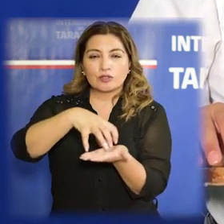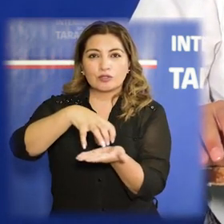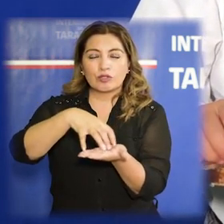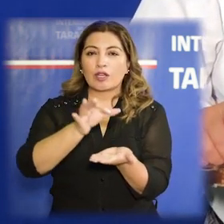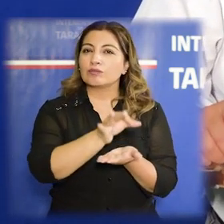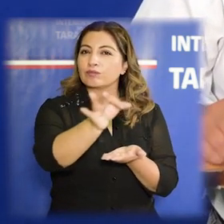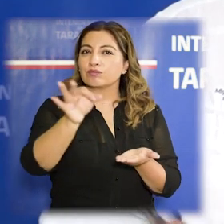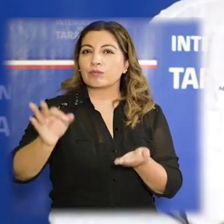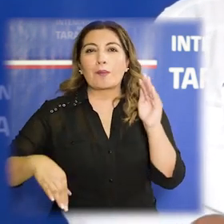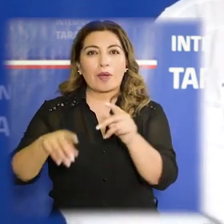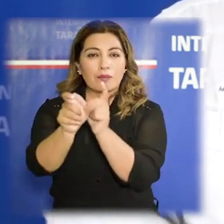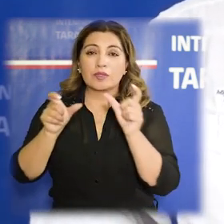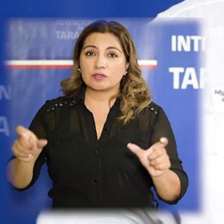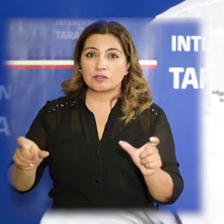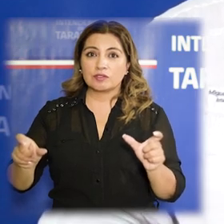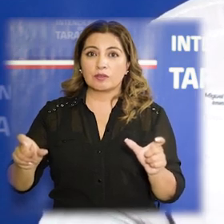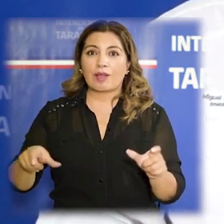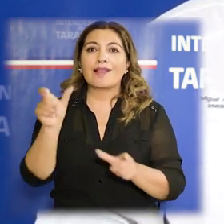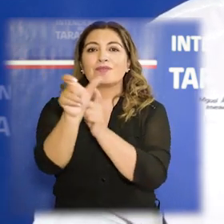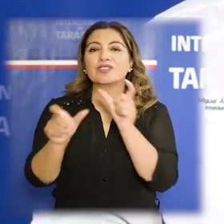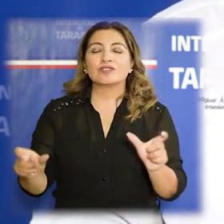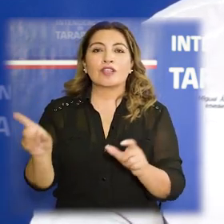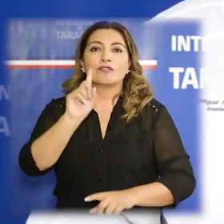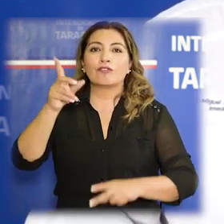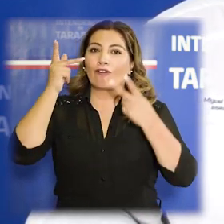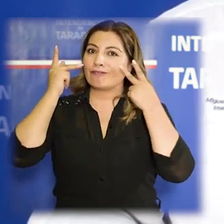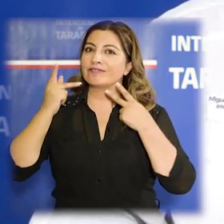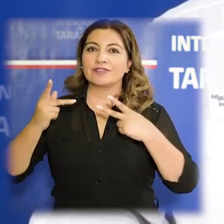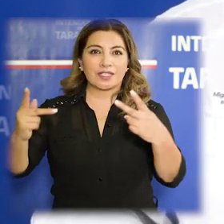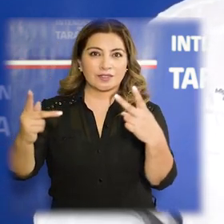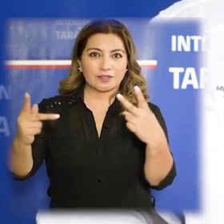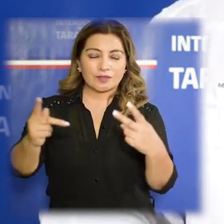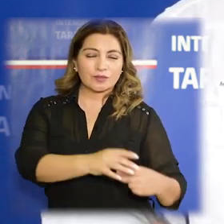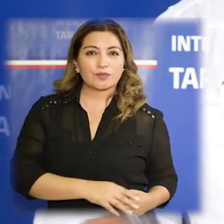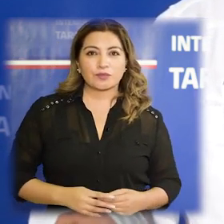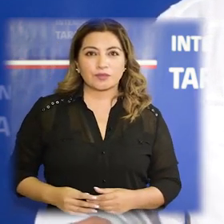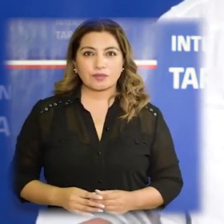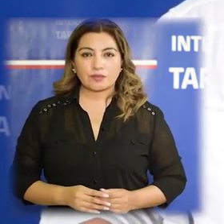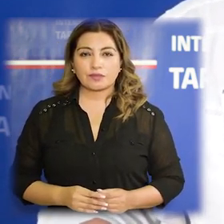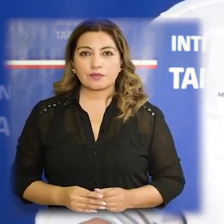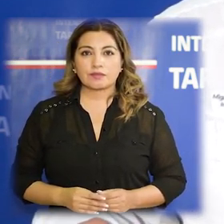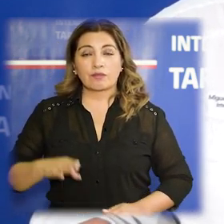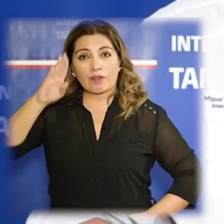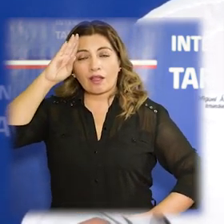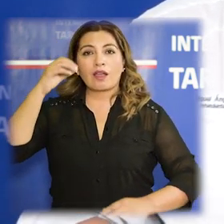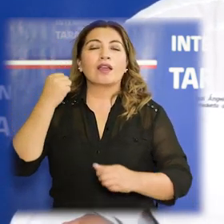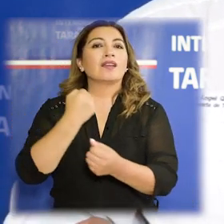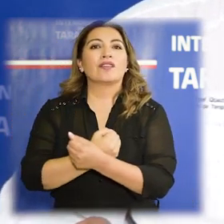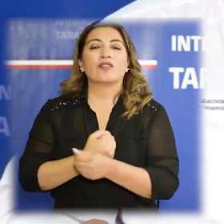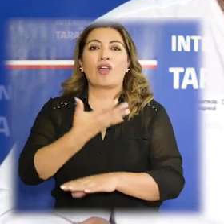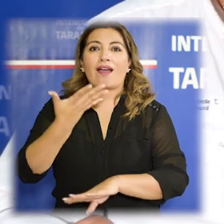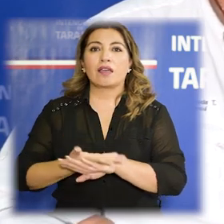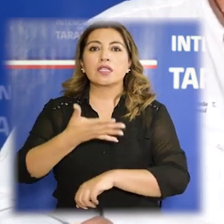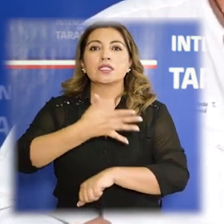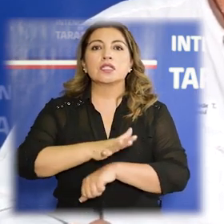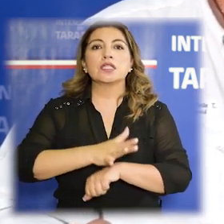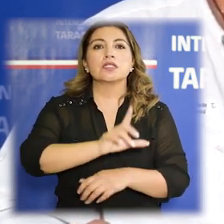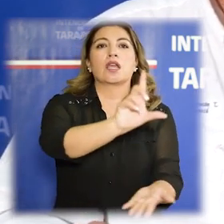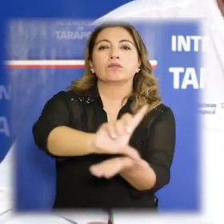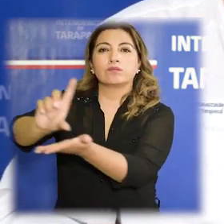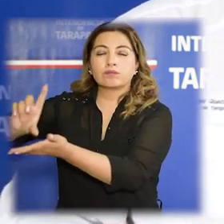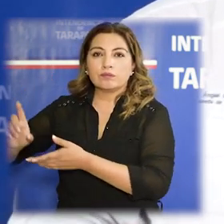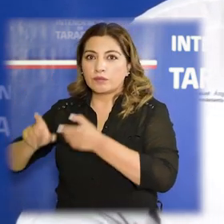con mayor población para evitar desplazamiento a otras zonas. Carabineros contará con 15 puntos de